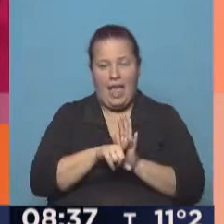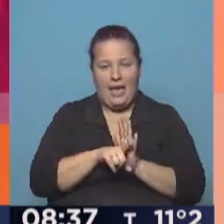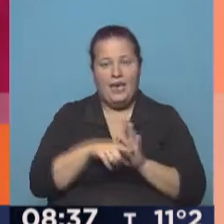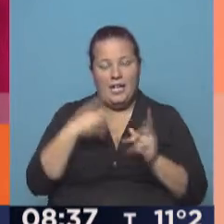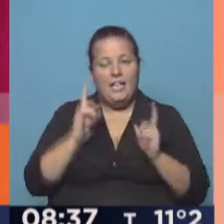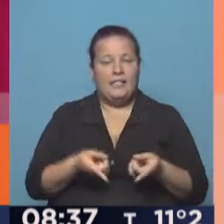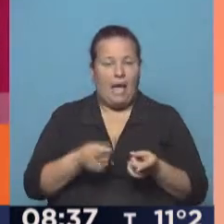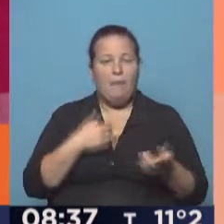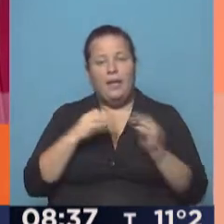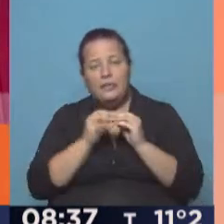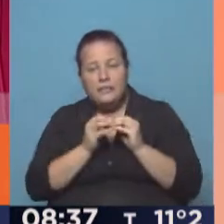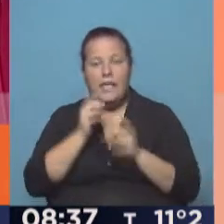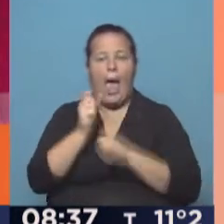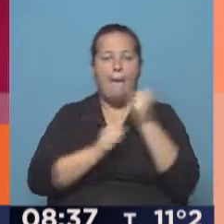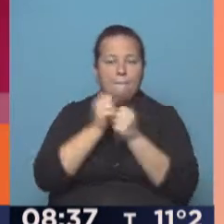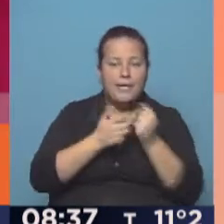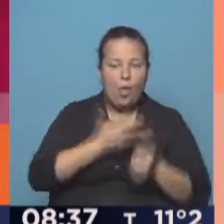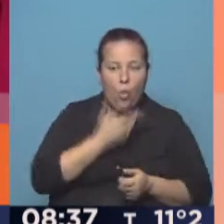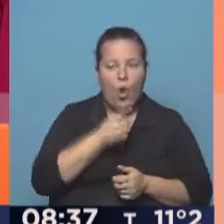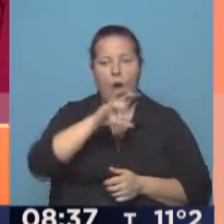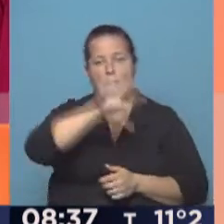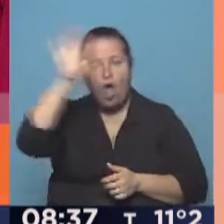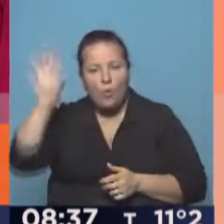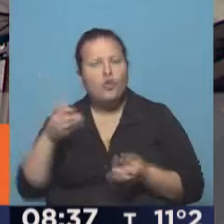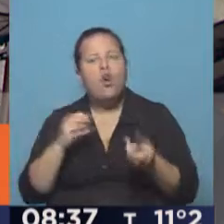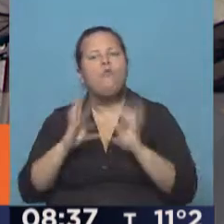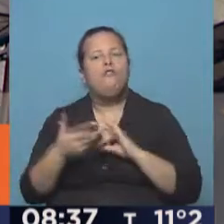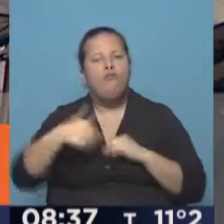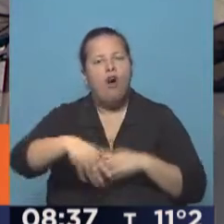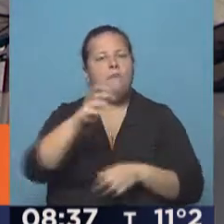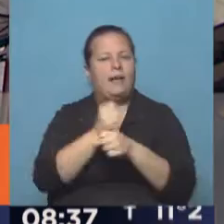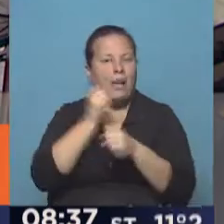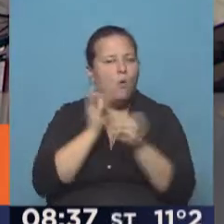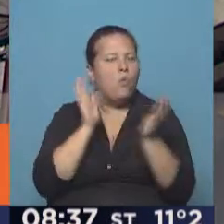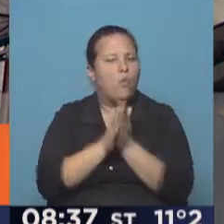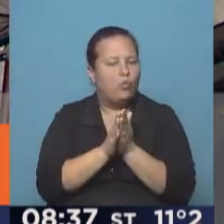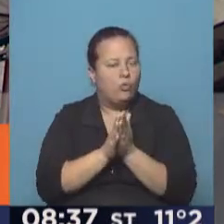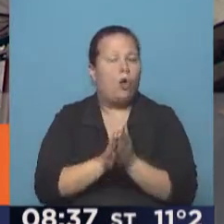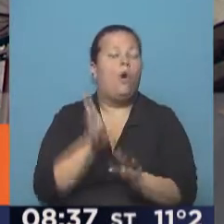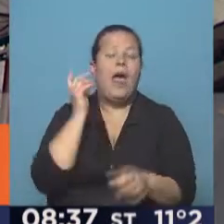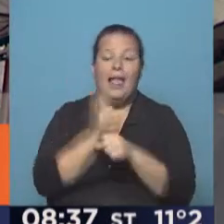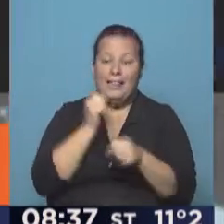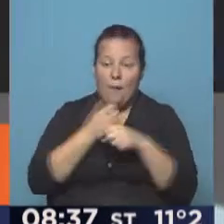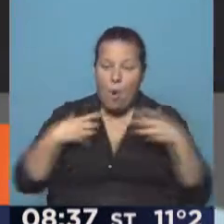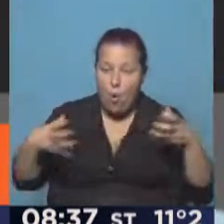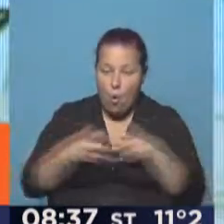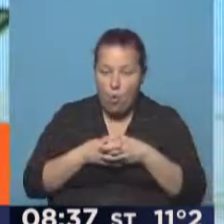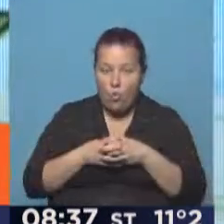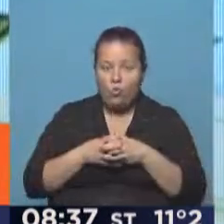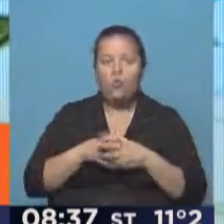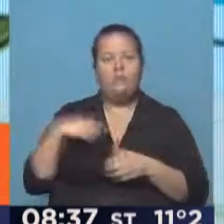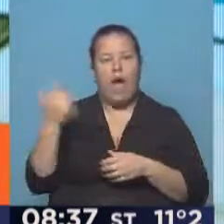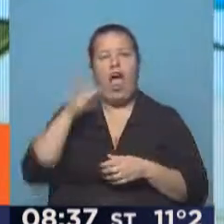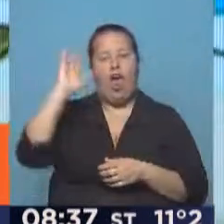¿Están también dialogando con empresarios de otras provincias? ¿Cómo va a ser el trabajo conjunto? No, el trabajo conjunto, nosotros tenemos